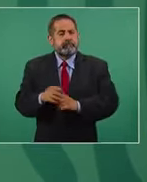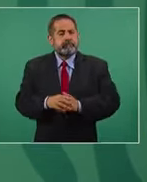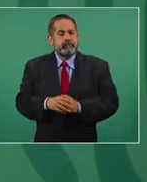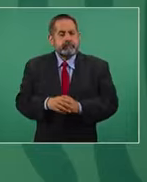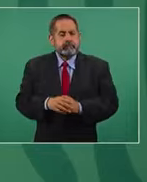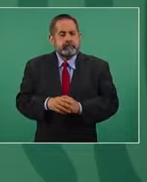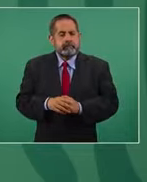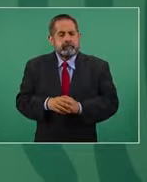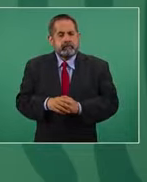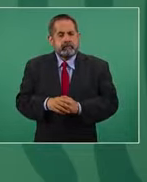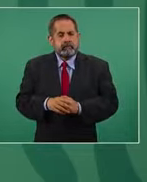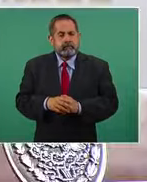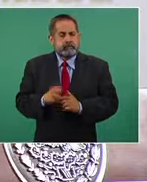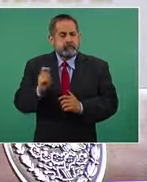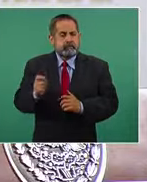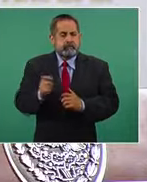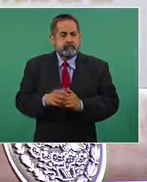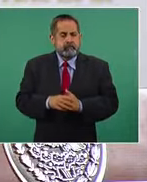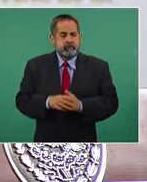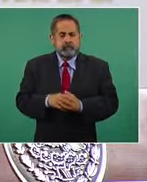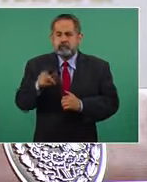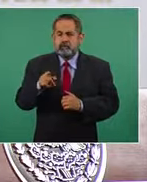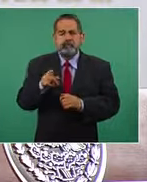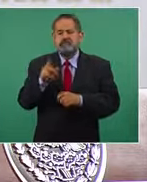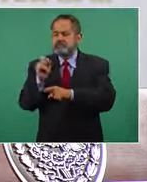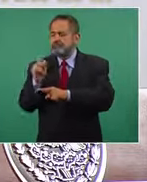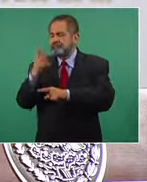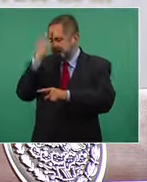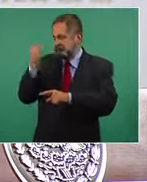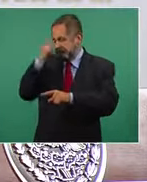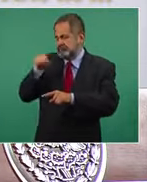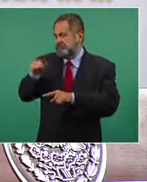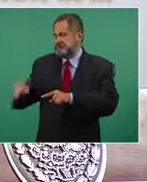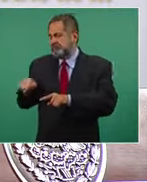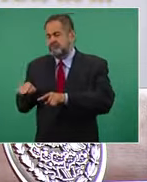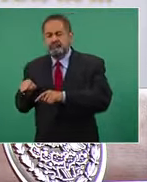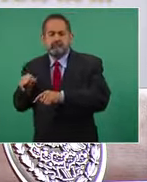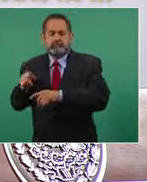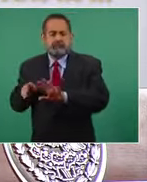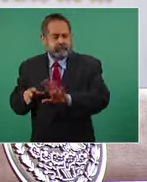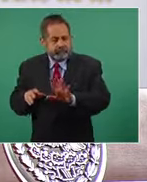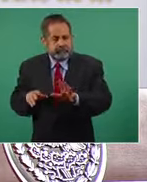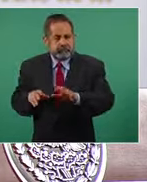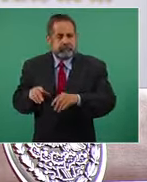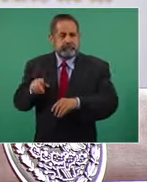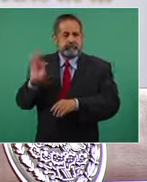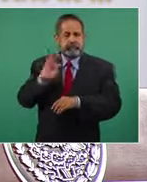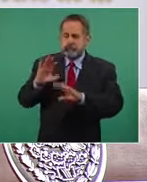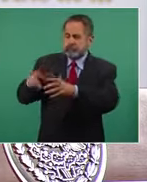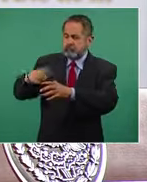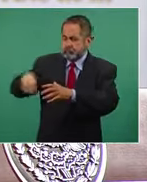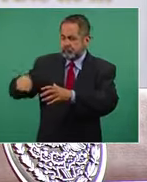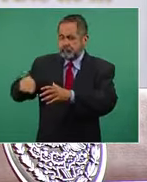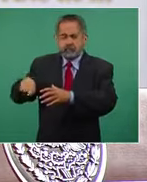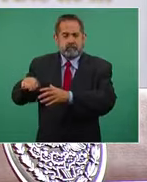Sí. O sea, no tomar partido. A lo mejor la organización sí lo puede